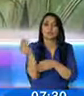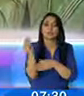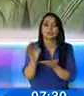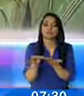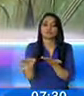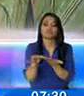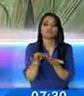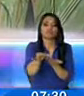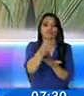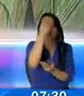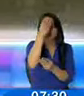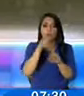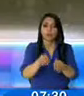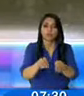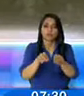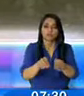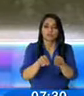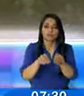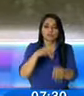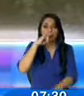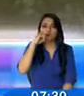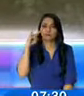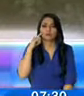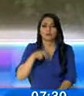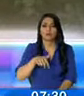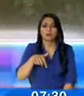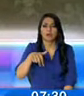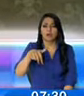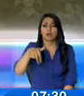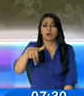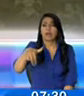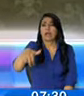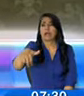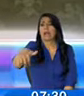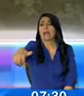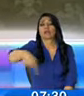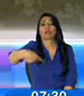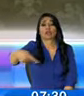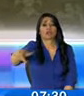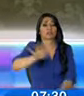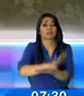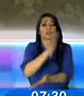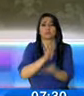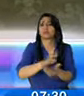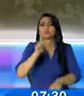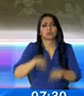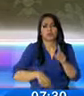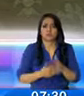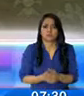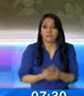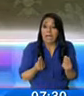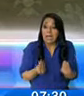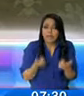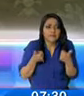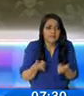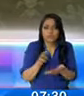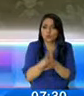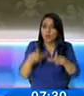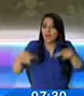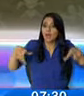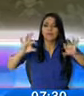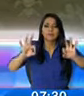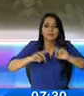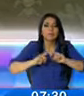rural con su educación losos pueden caminar a esuela por más de calidad que sea la